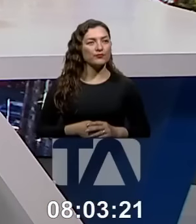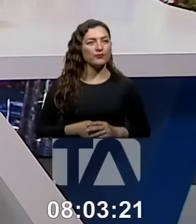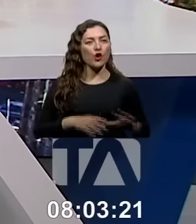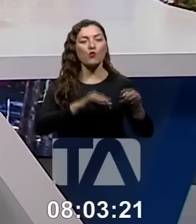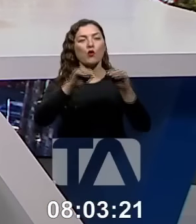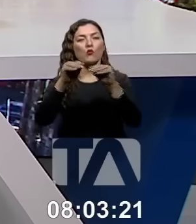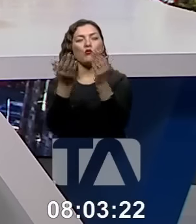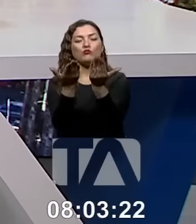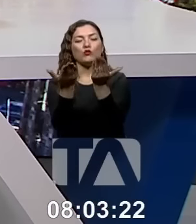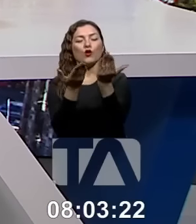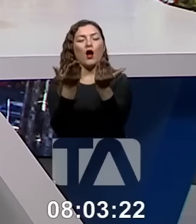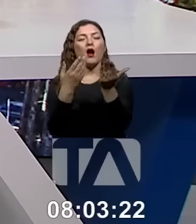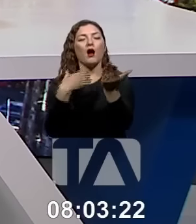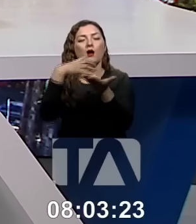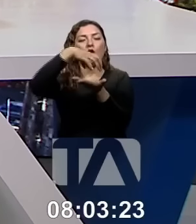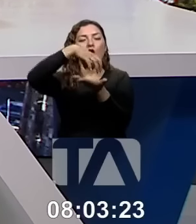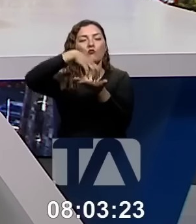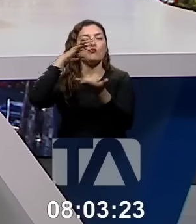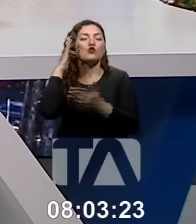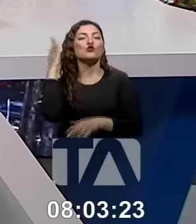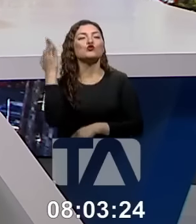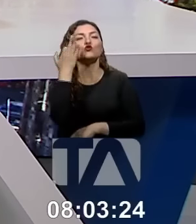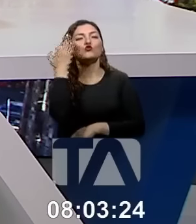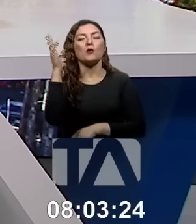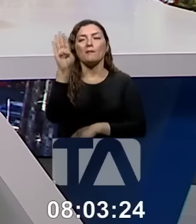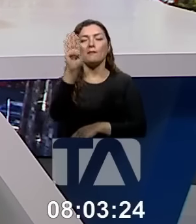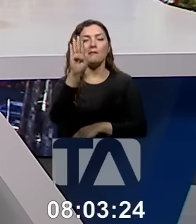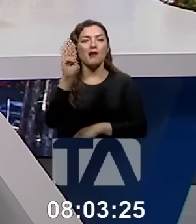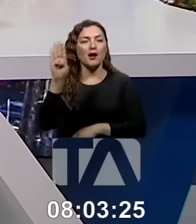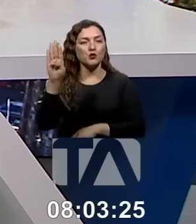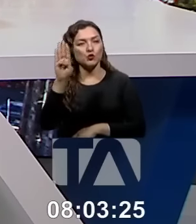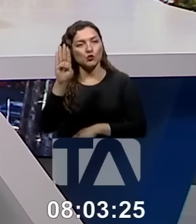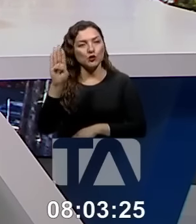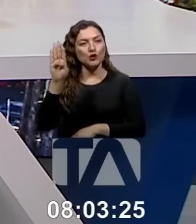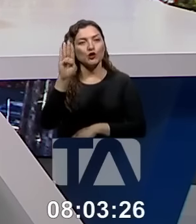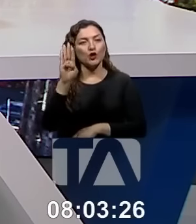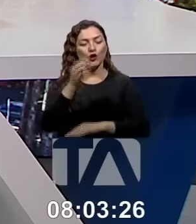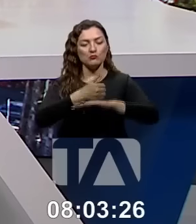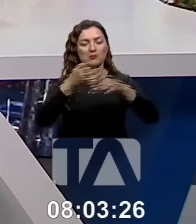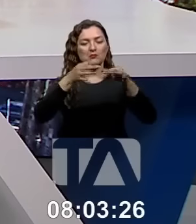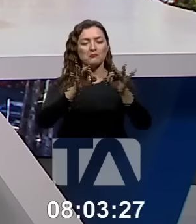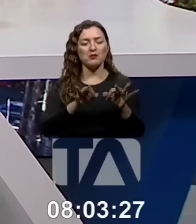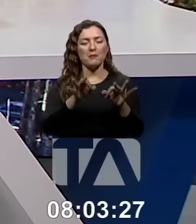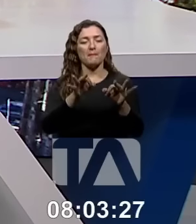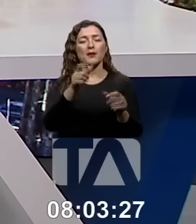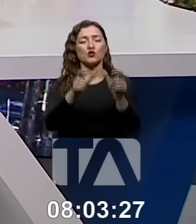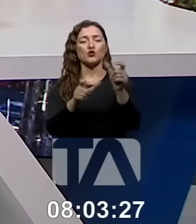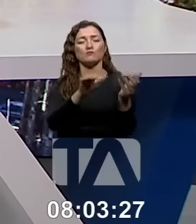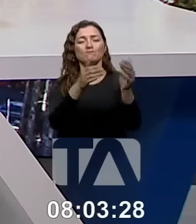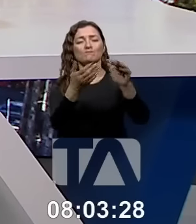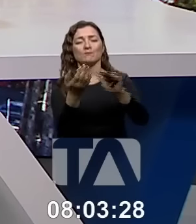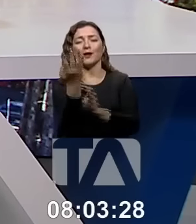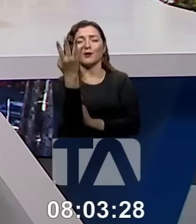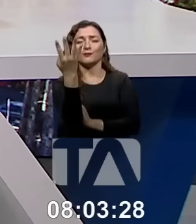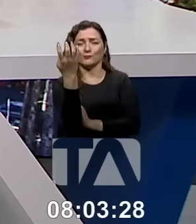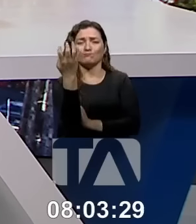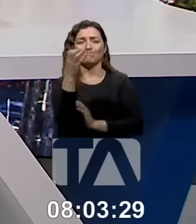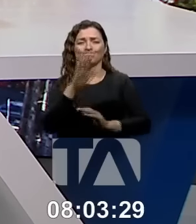trasladamos hacia Baños, esto en la provincia de Tungurahua, donde las autoridades ya confirman la muerte de 14 personas tras los